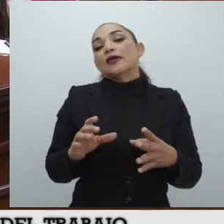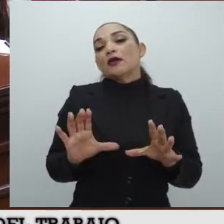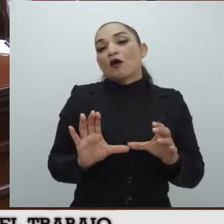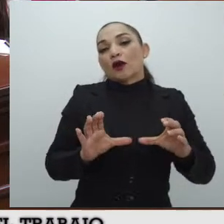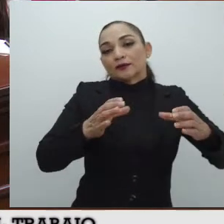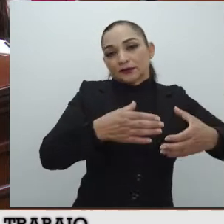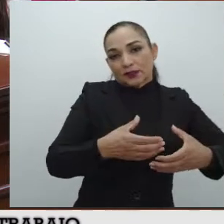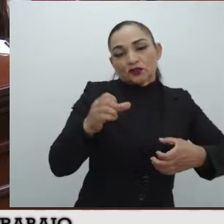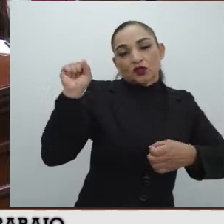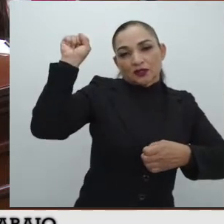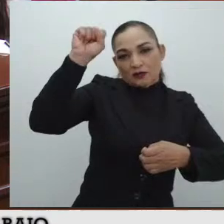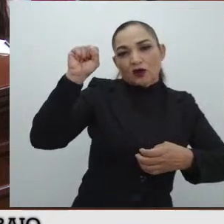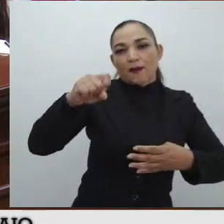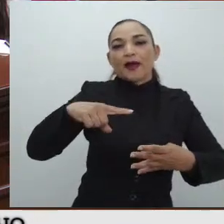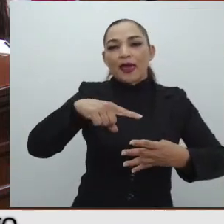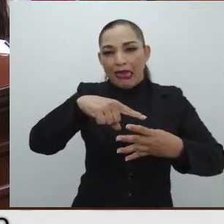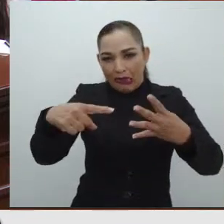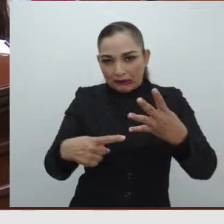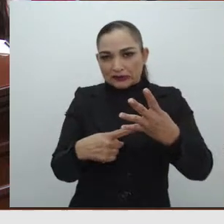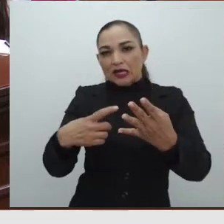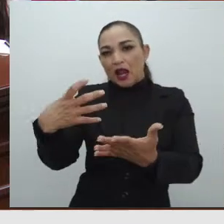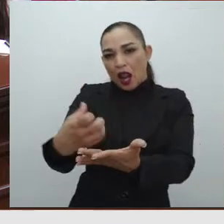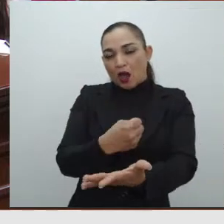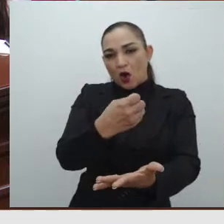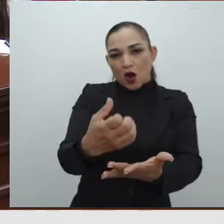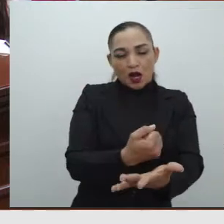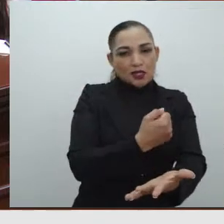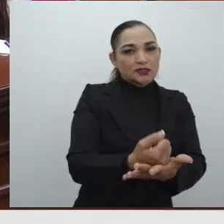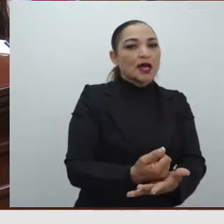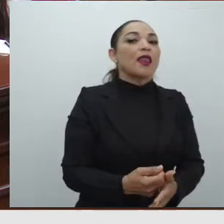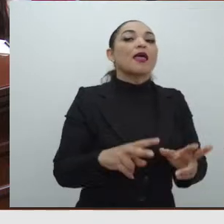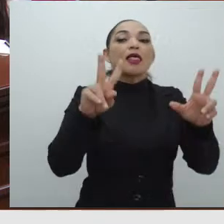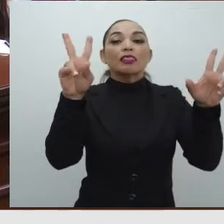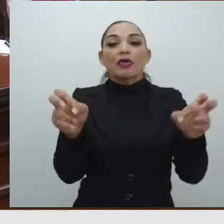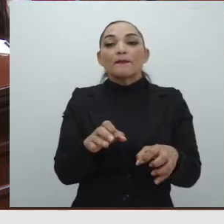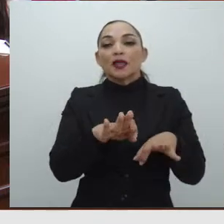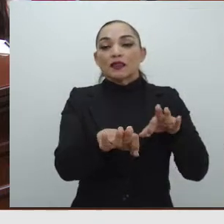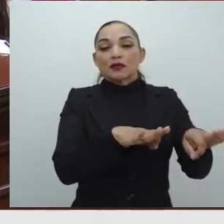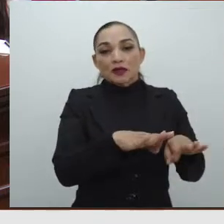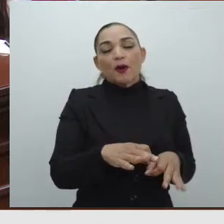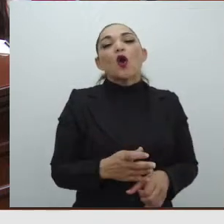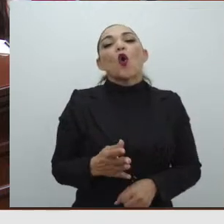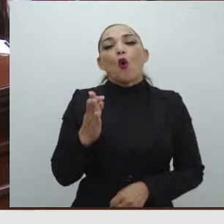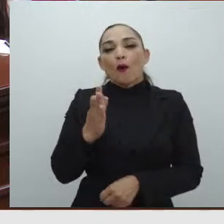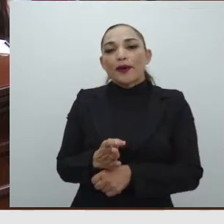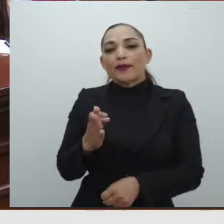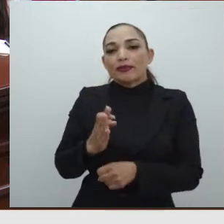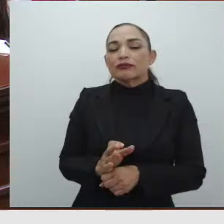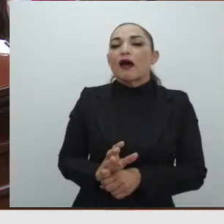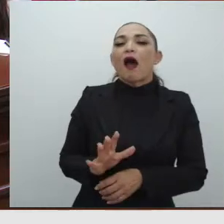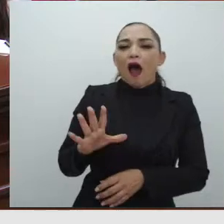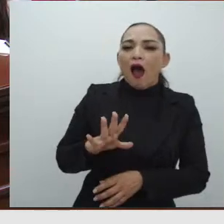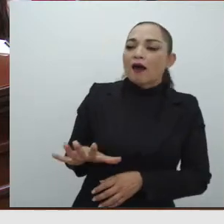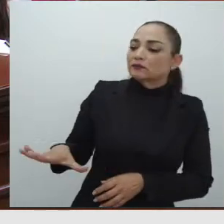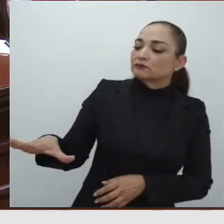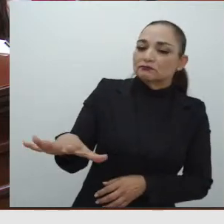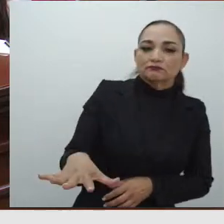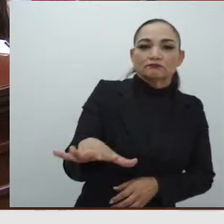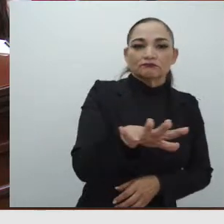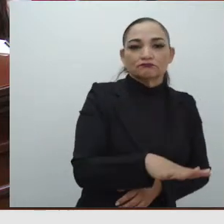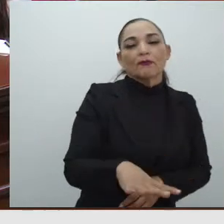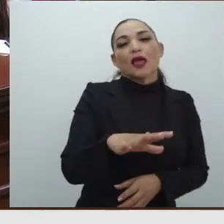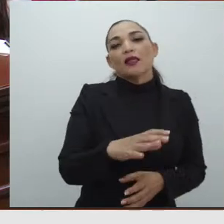de estas conquistas obreras en materia de trabajo, hoy en día hay sectores de la población que son